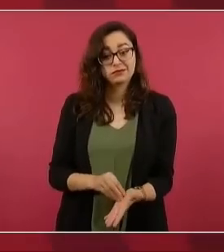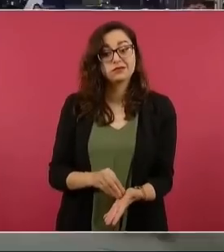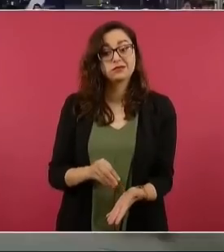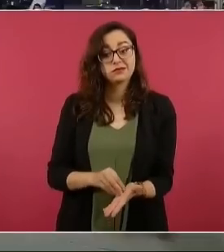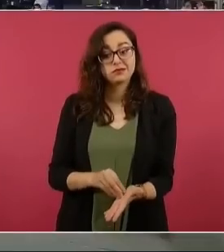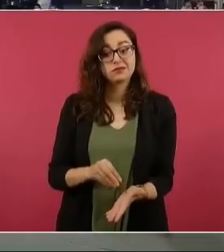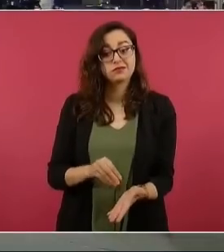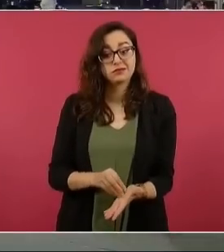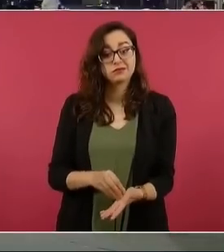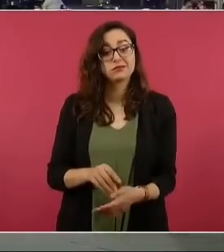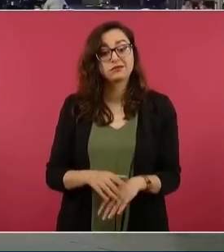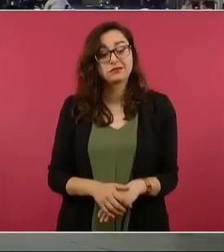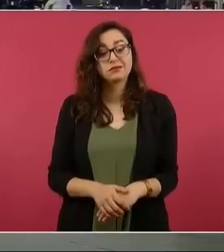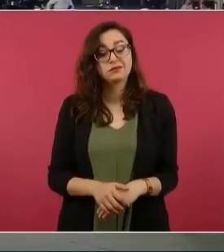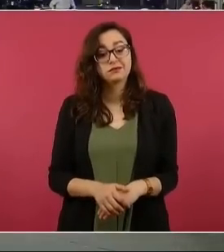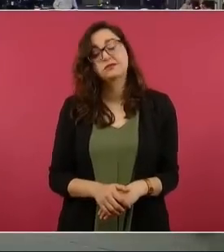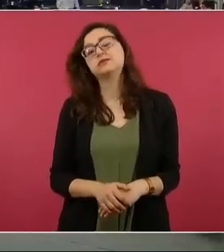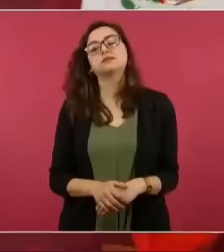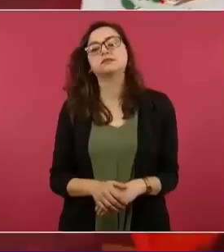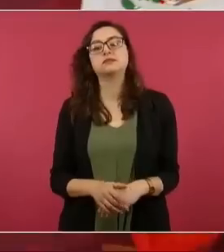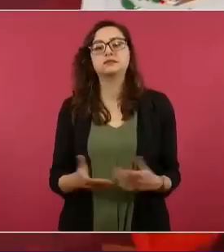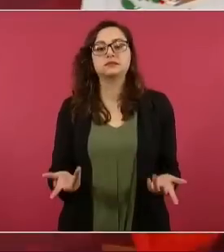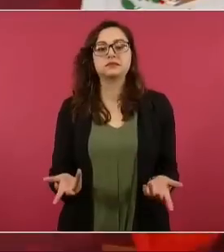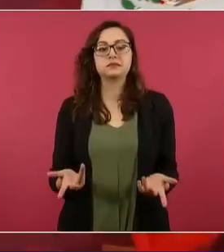que cargaban